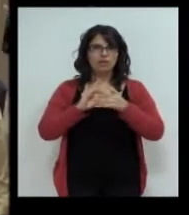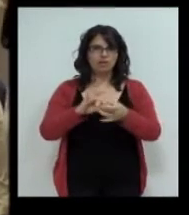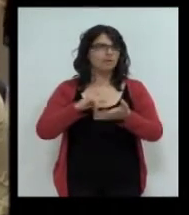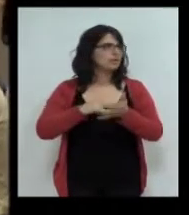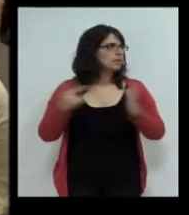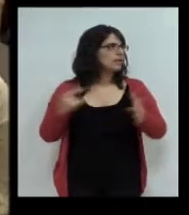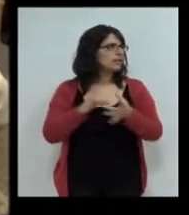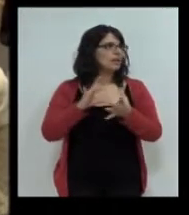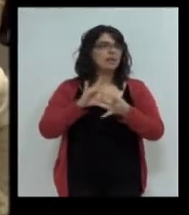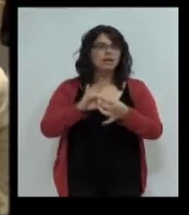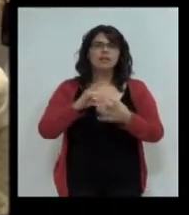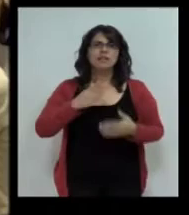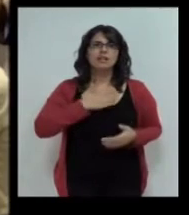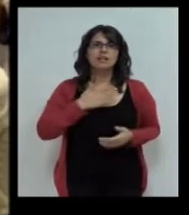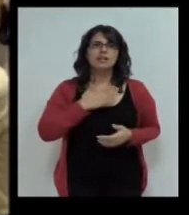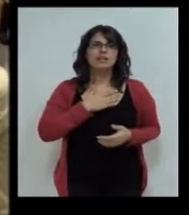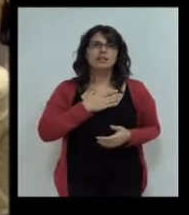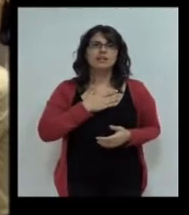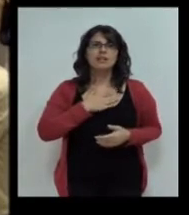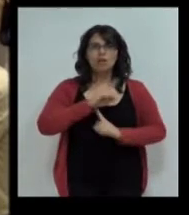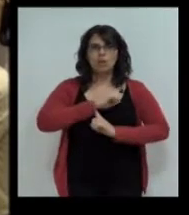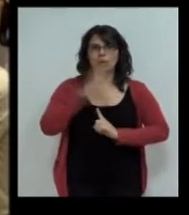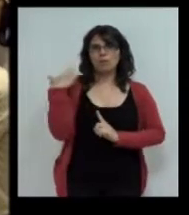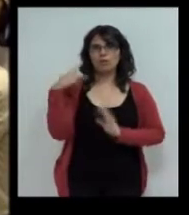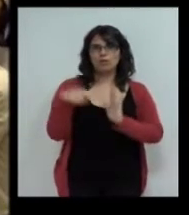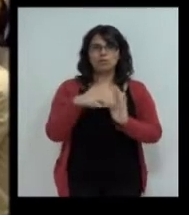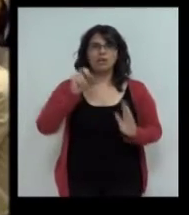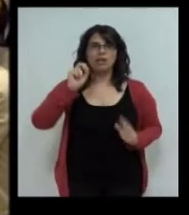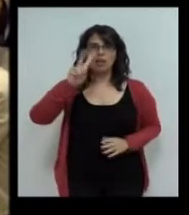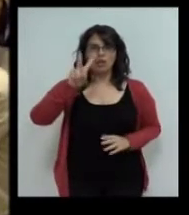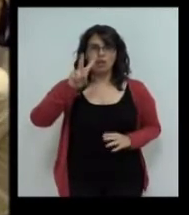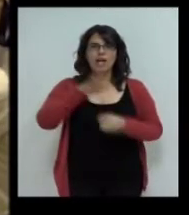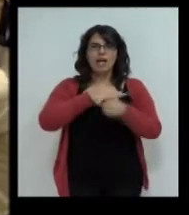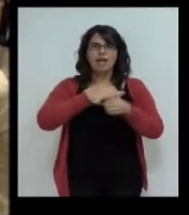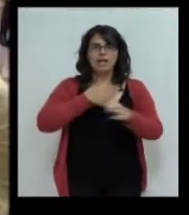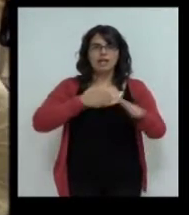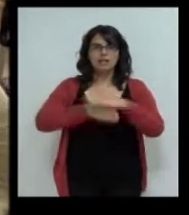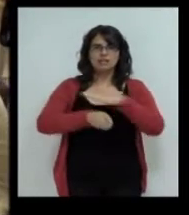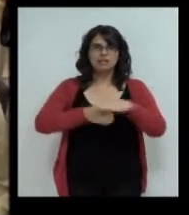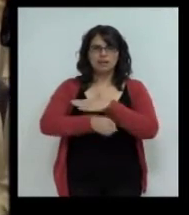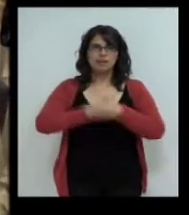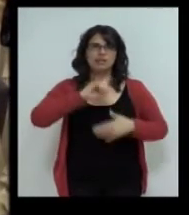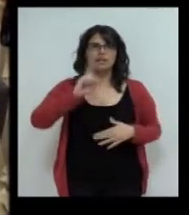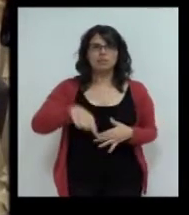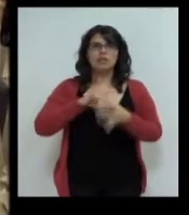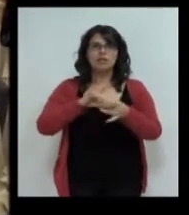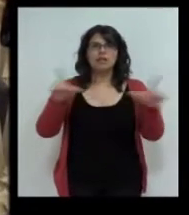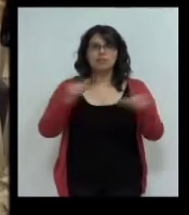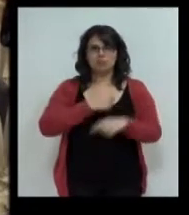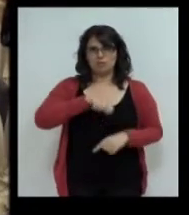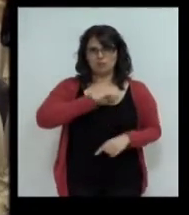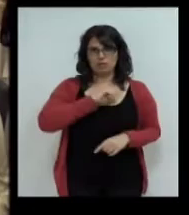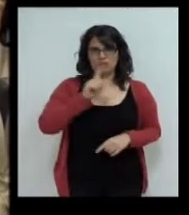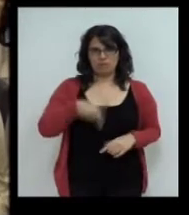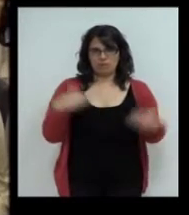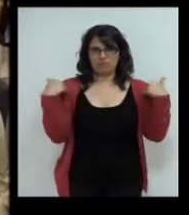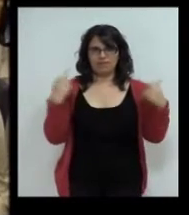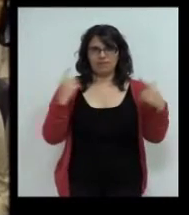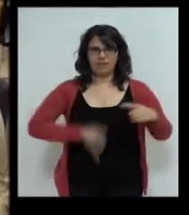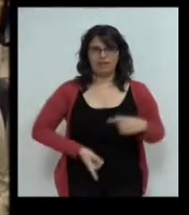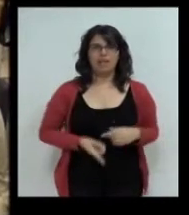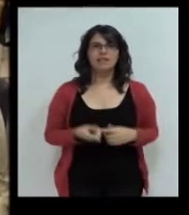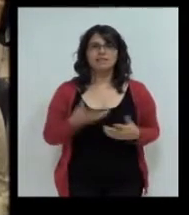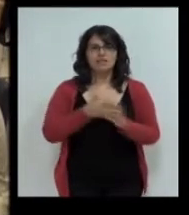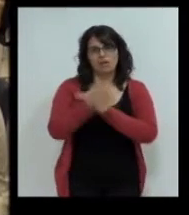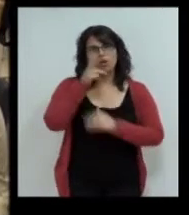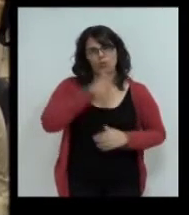Politécnica, director de emisión y desde noviembre de 2012 además pues el área de accesibilidad también la diriges de Televisión Española, lo cual para nosotros, repito, es un